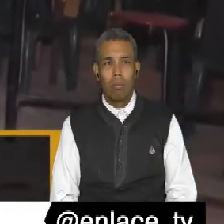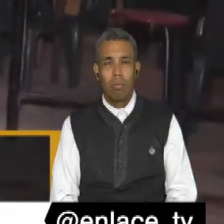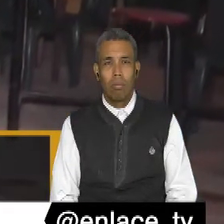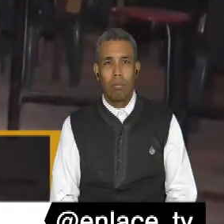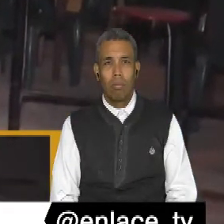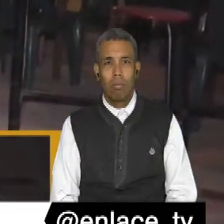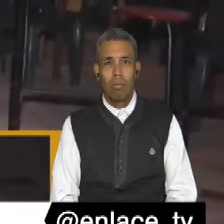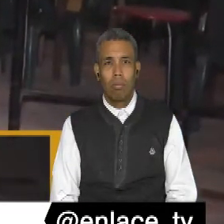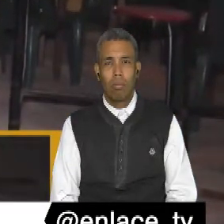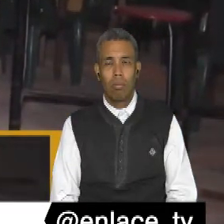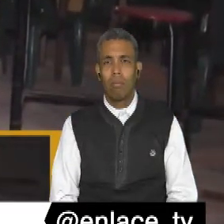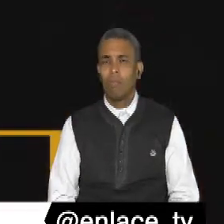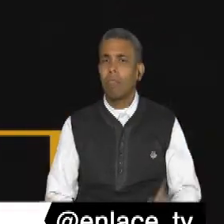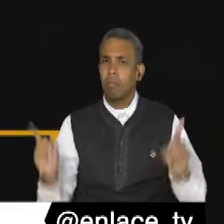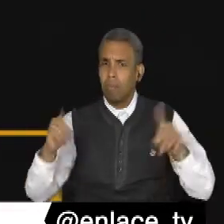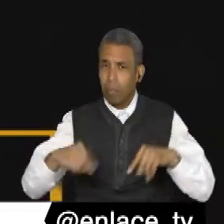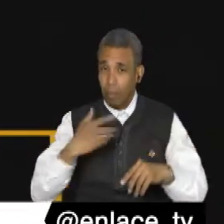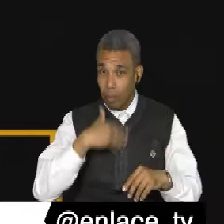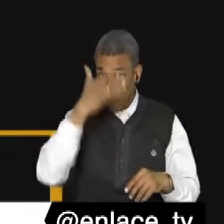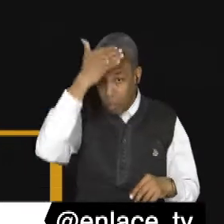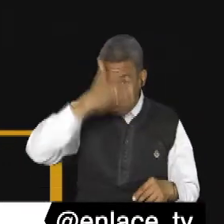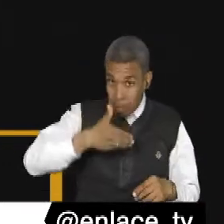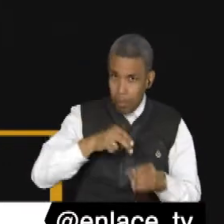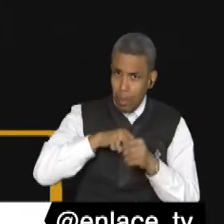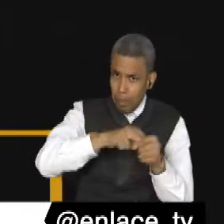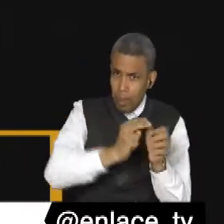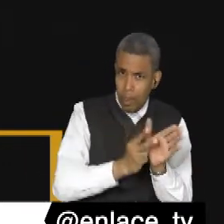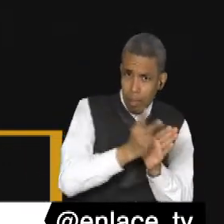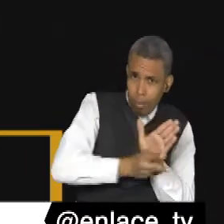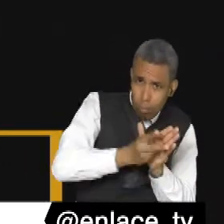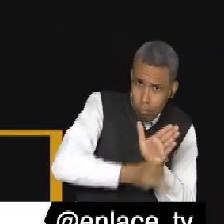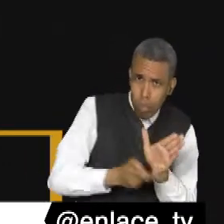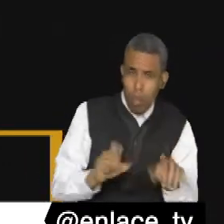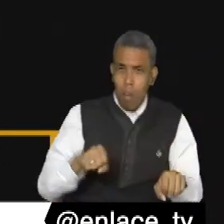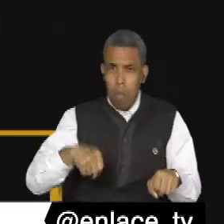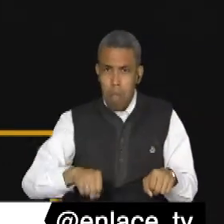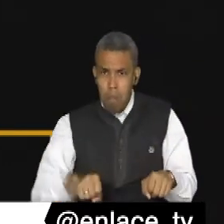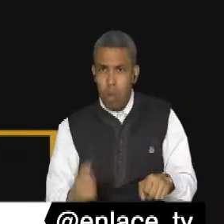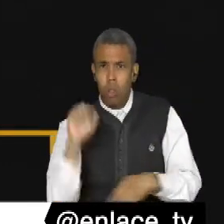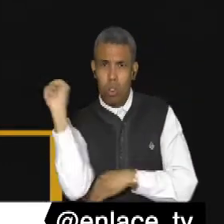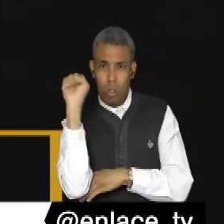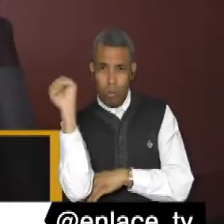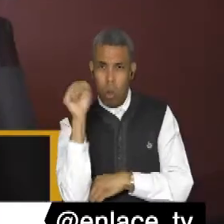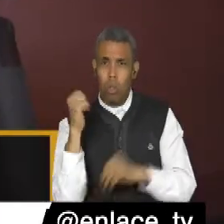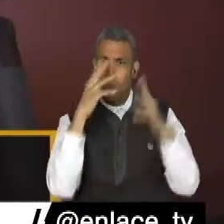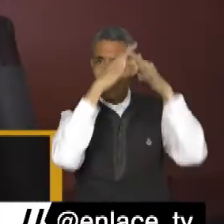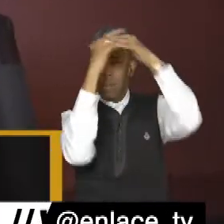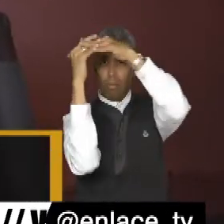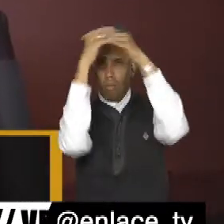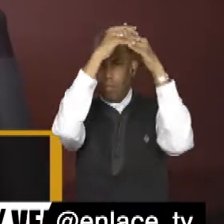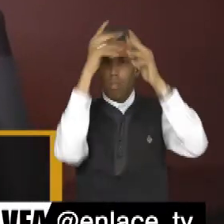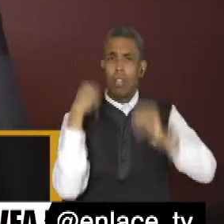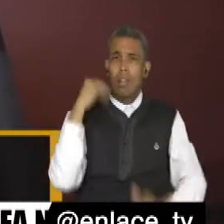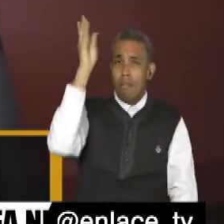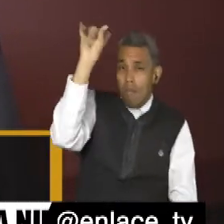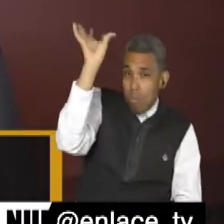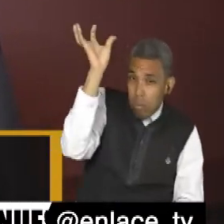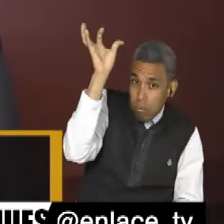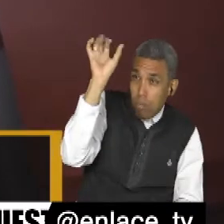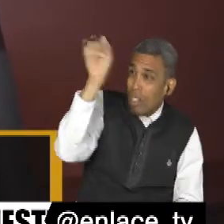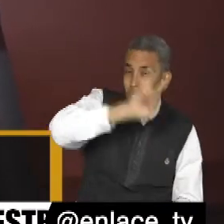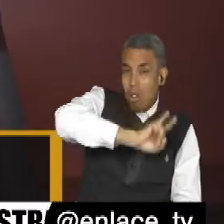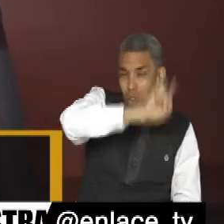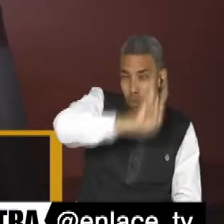el transporte, los autobuses, trenes, automóviles, motocicletas, camiones y las sirenas de vehículos de emergencia, las